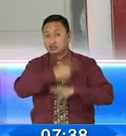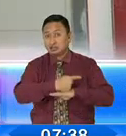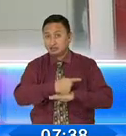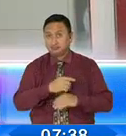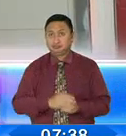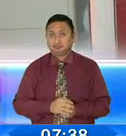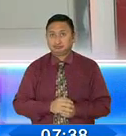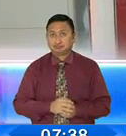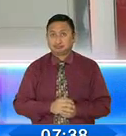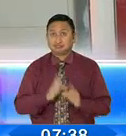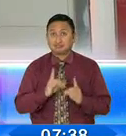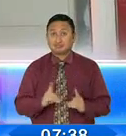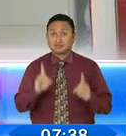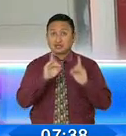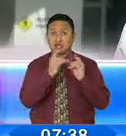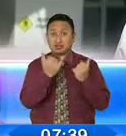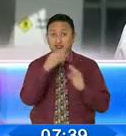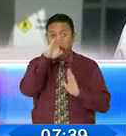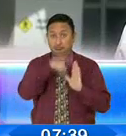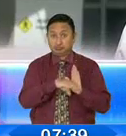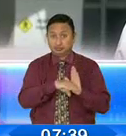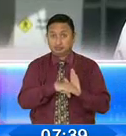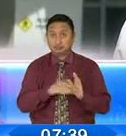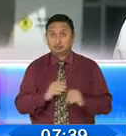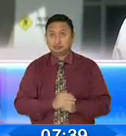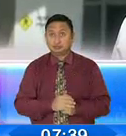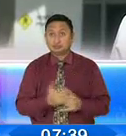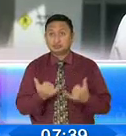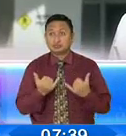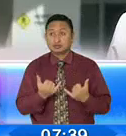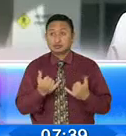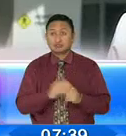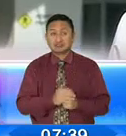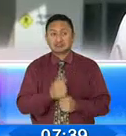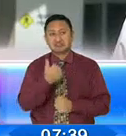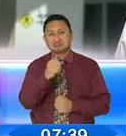Esta cifra ha descendido. El promedio de asistencia va de 10 a